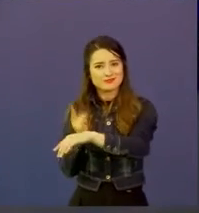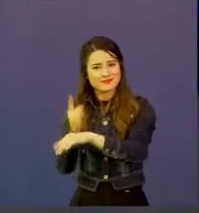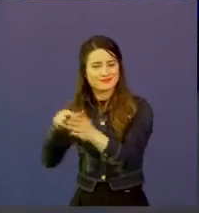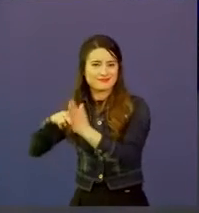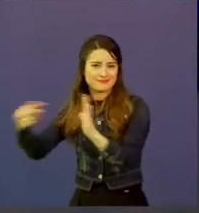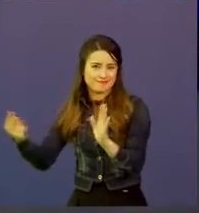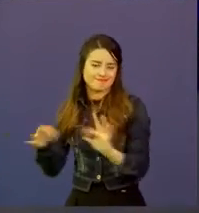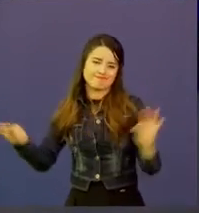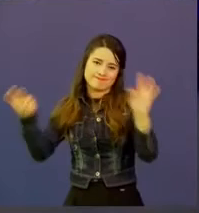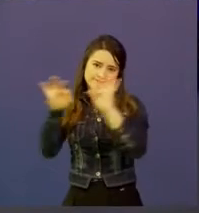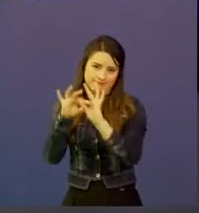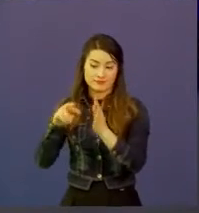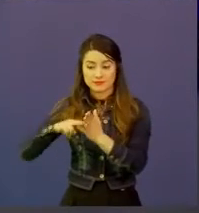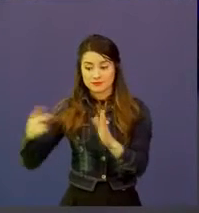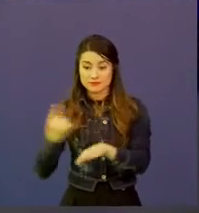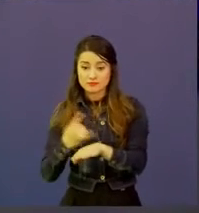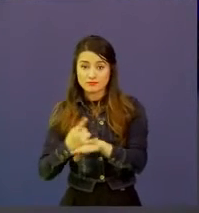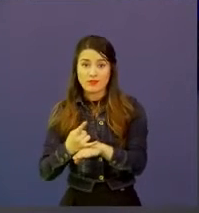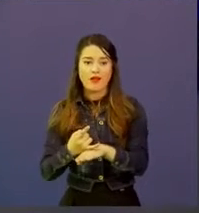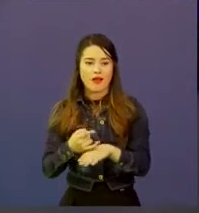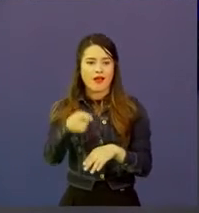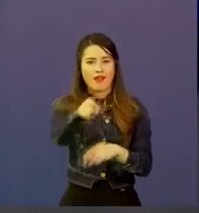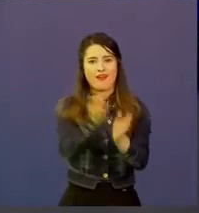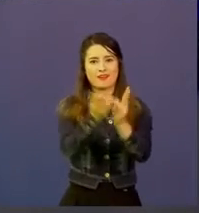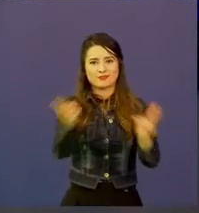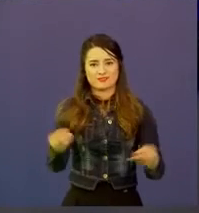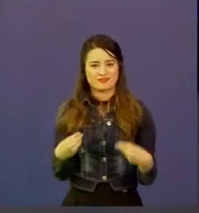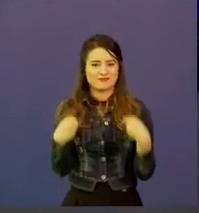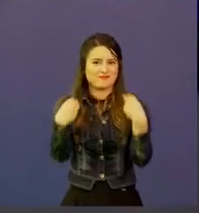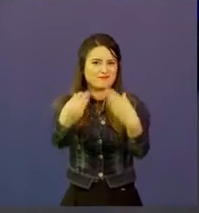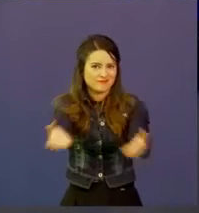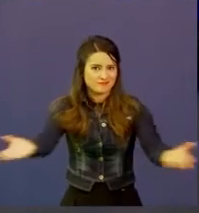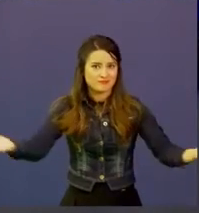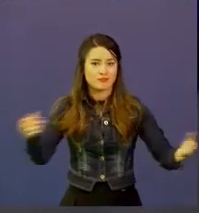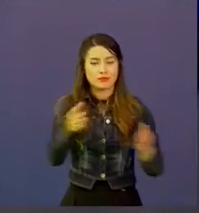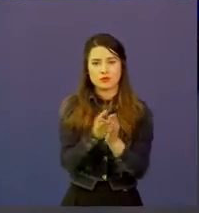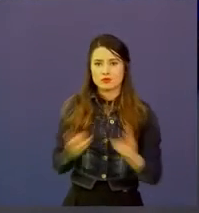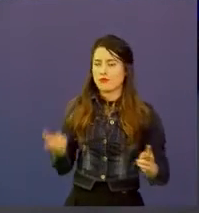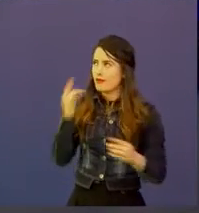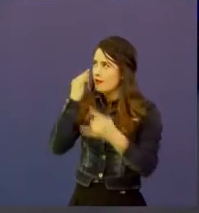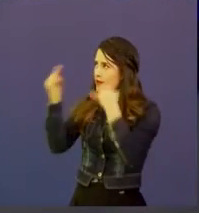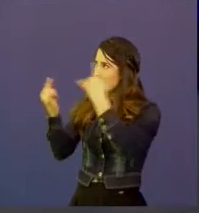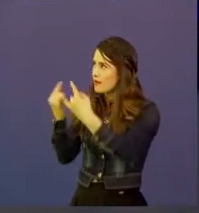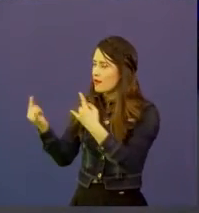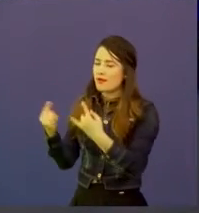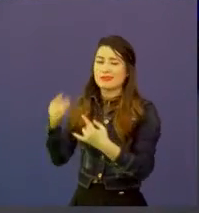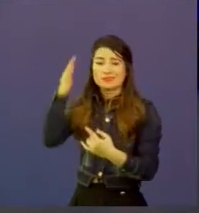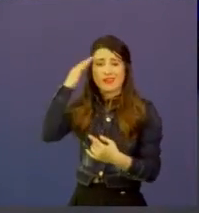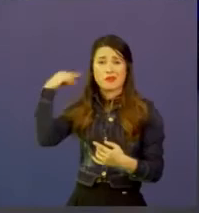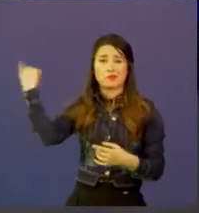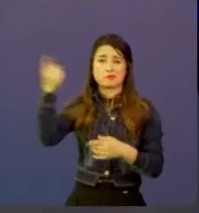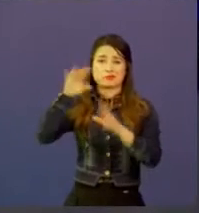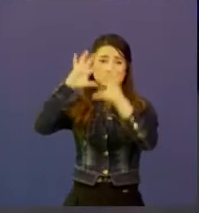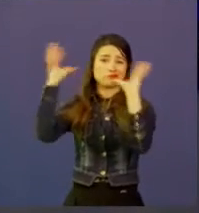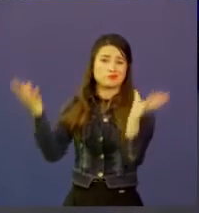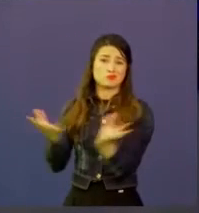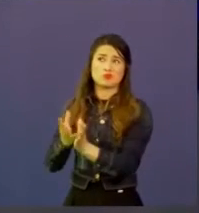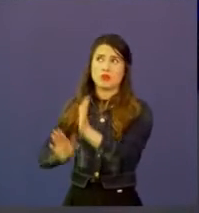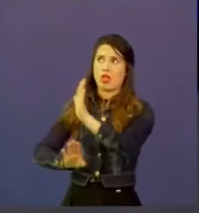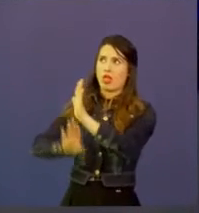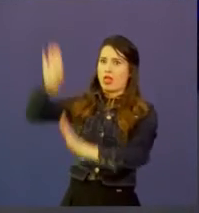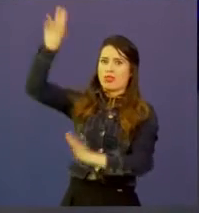aprendan lo que deben aprender para defenderse, pues finalmente en el mundo que cada vez pues va más rápido con estos temas de la